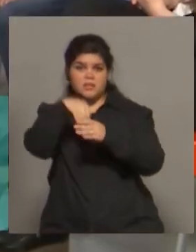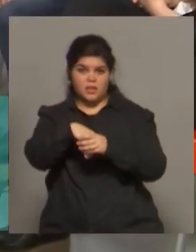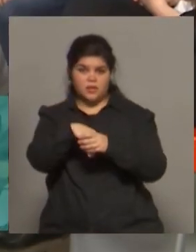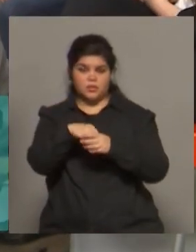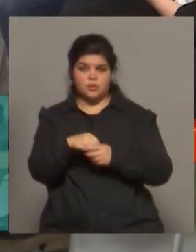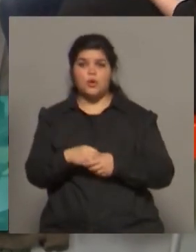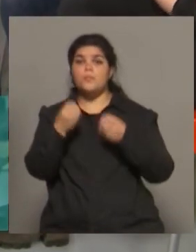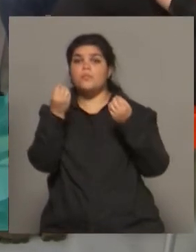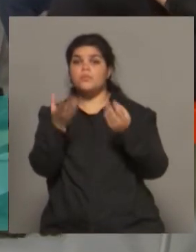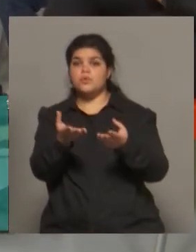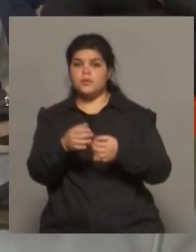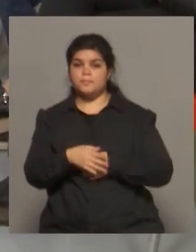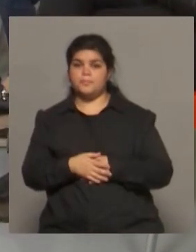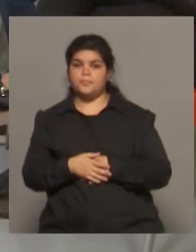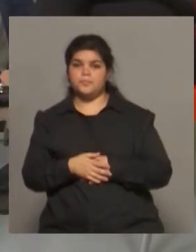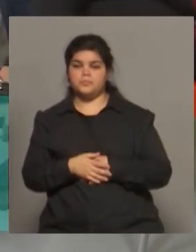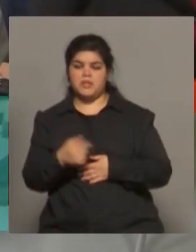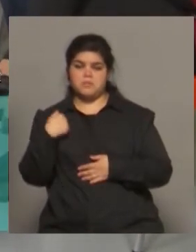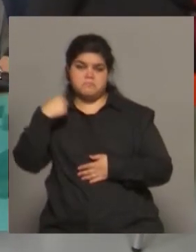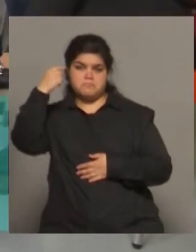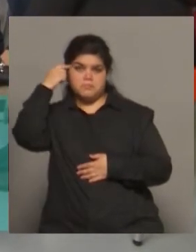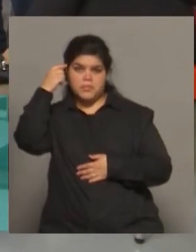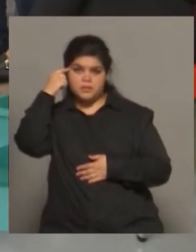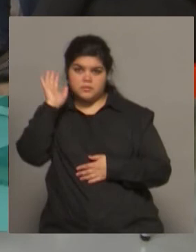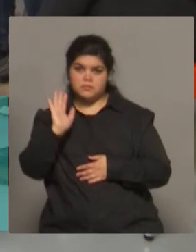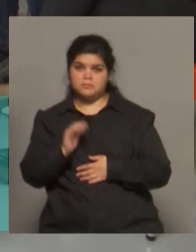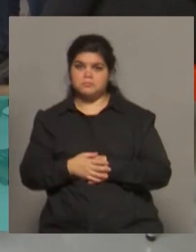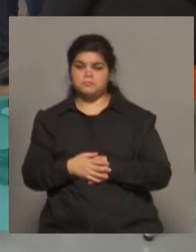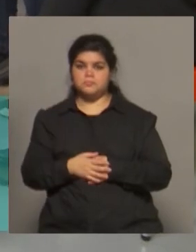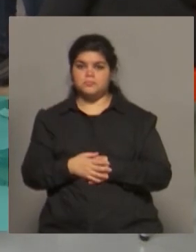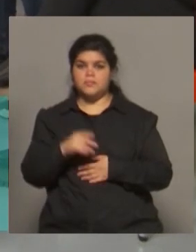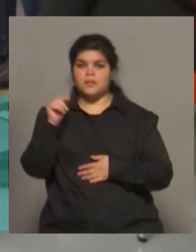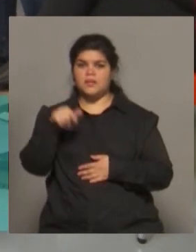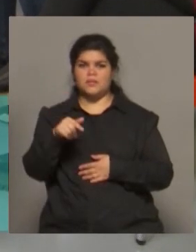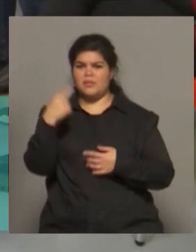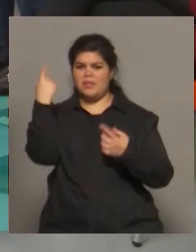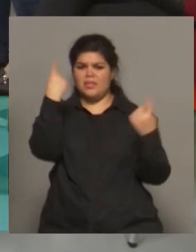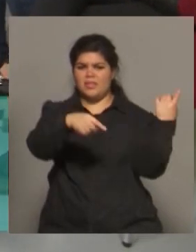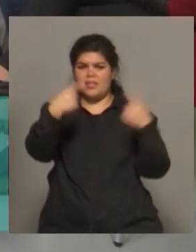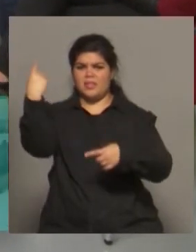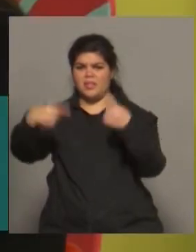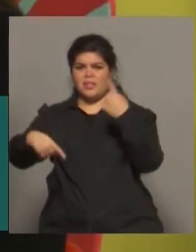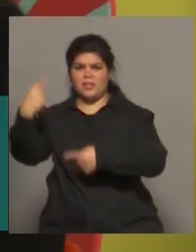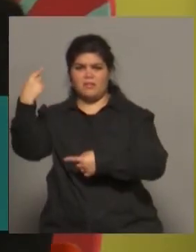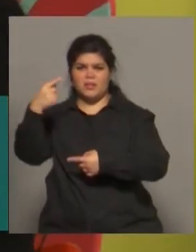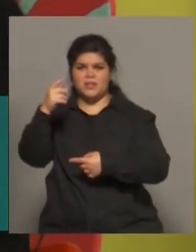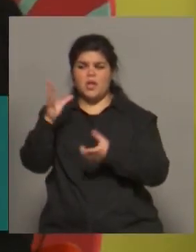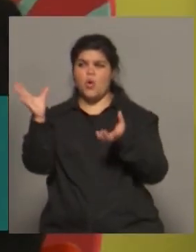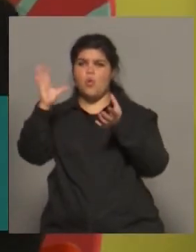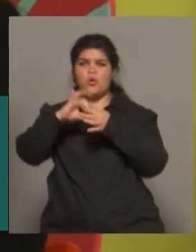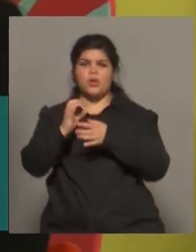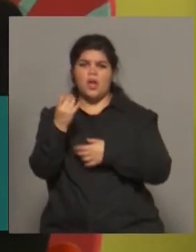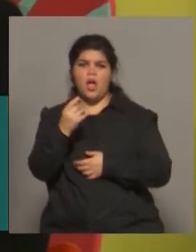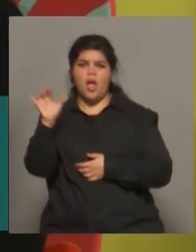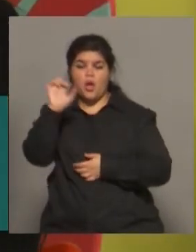Porque nos encontramos, creo yo, ante una condición muy dispar entre la Unión Europea. Entonces, tenemos